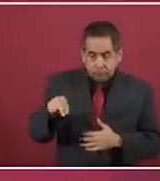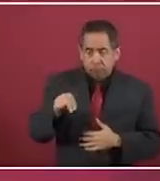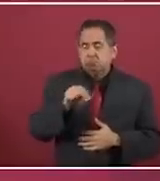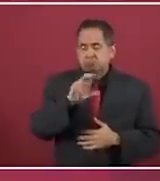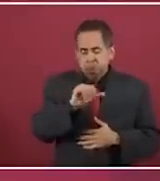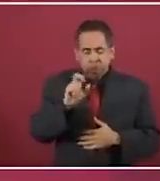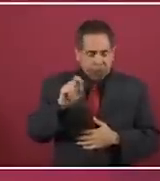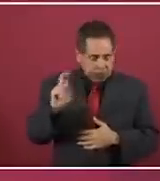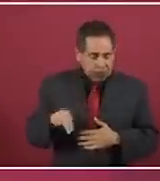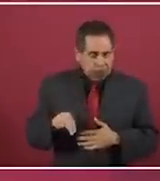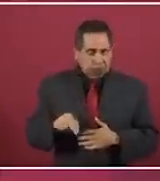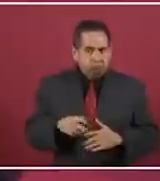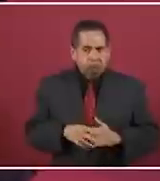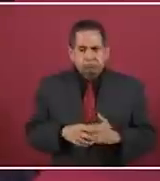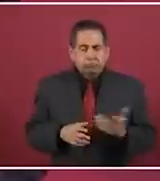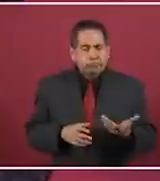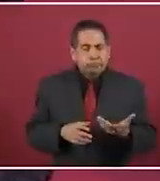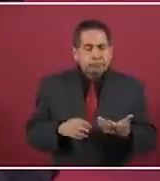y